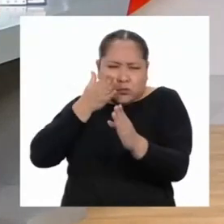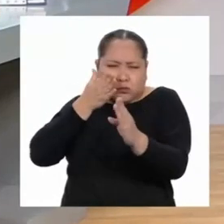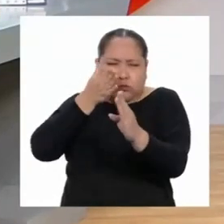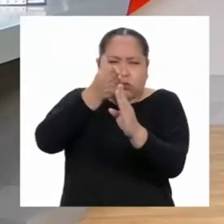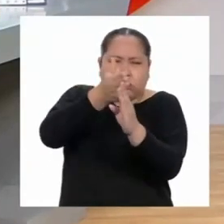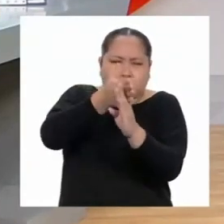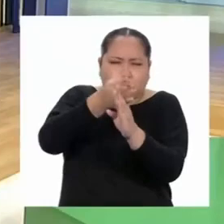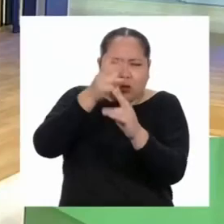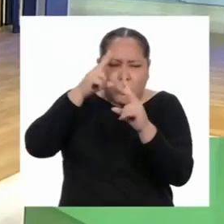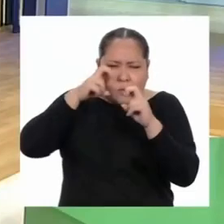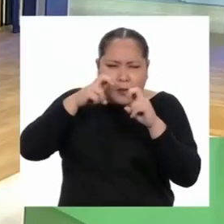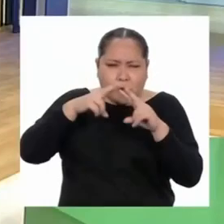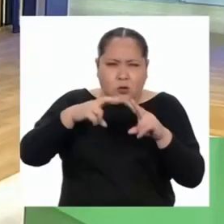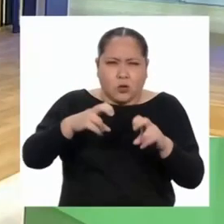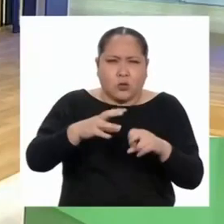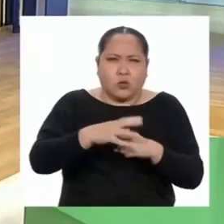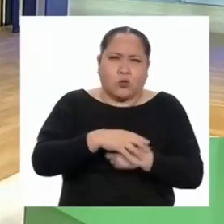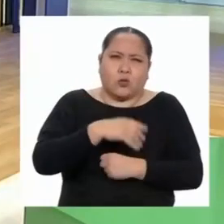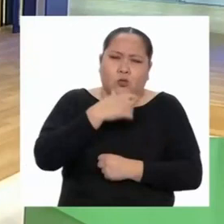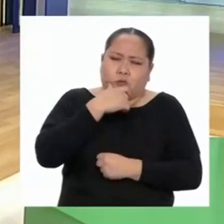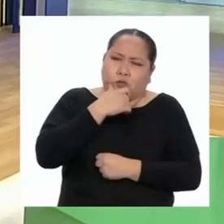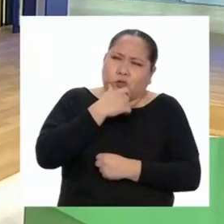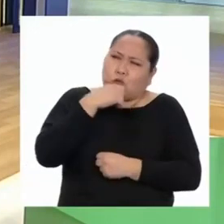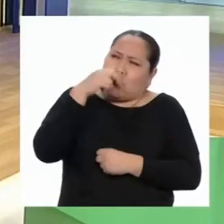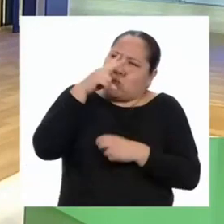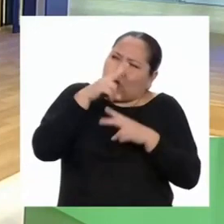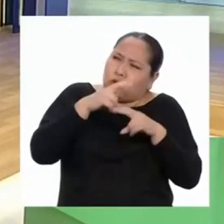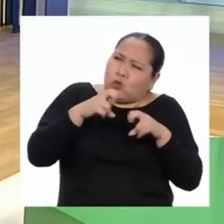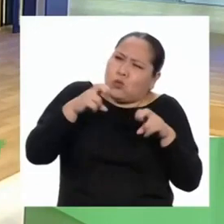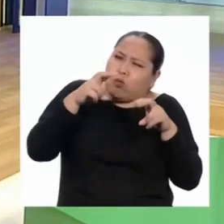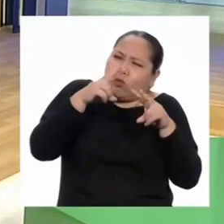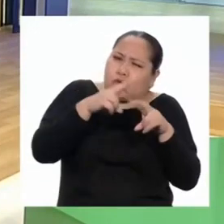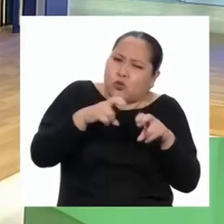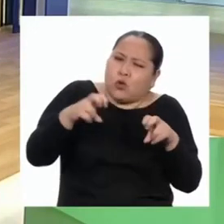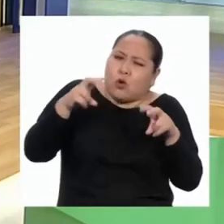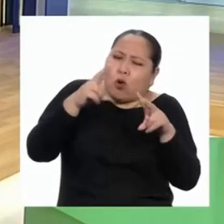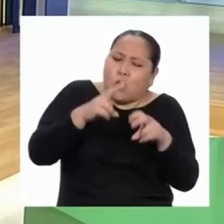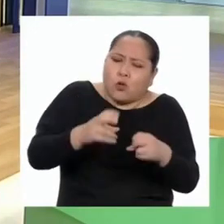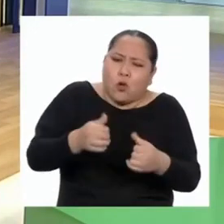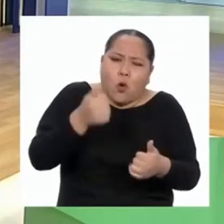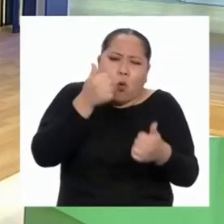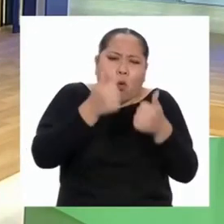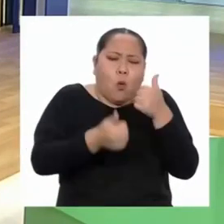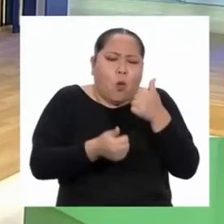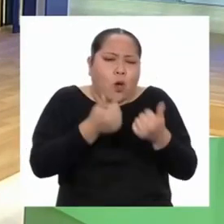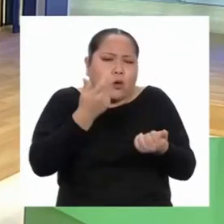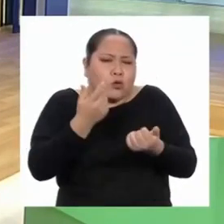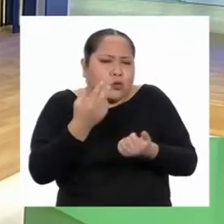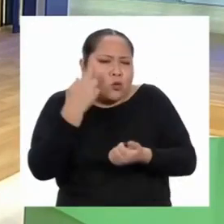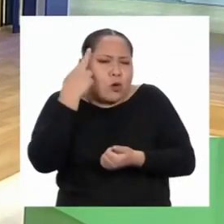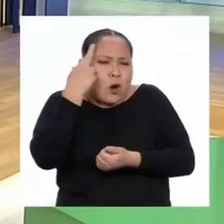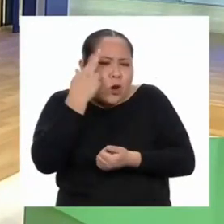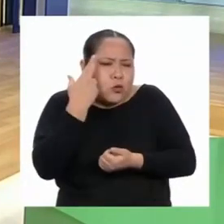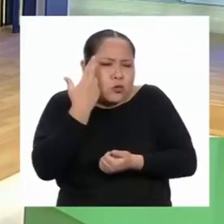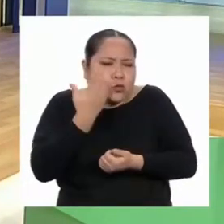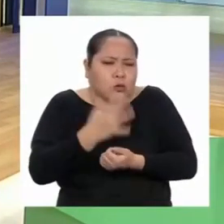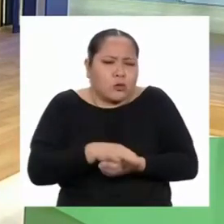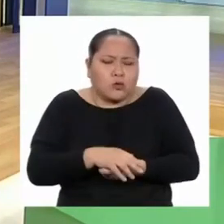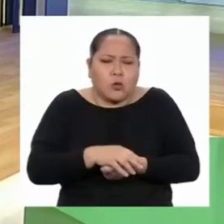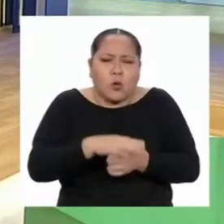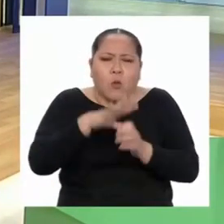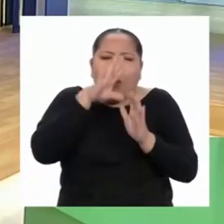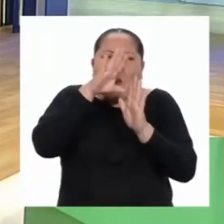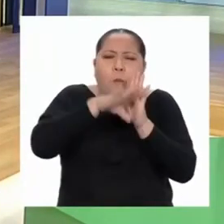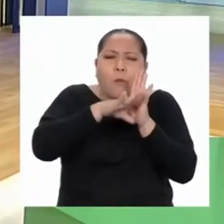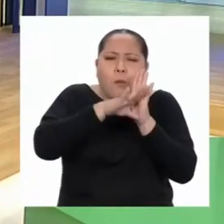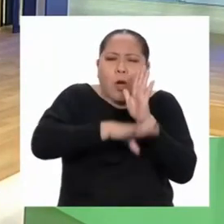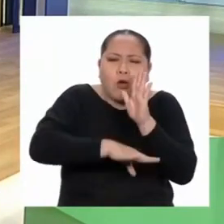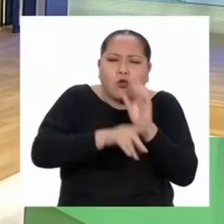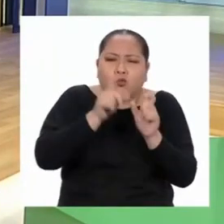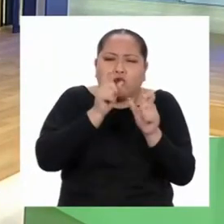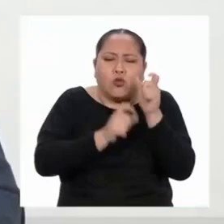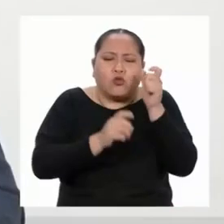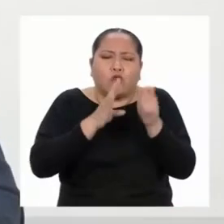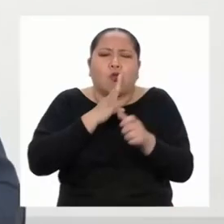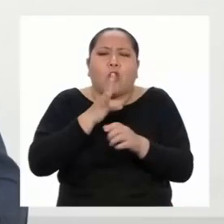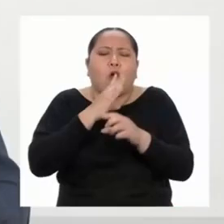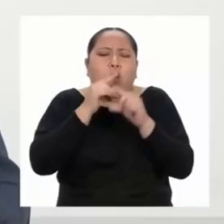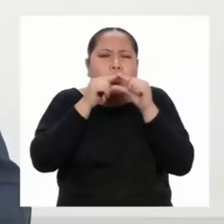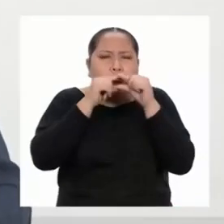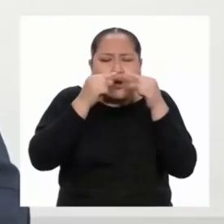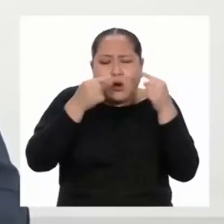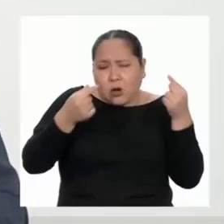investigación. Estamos indagando sobre los motivos por los cuales existen menos quechohablantes que